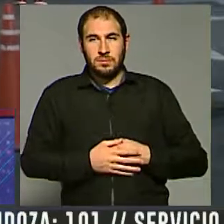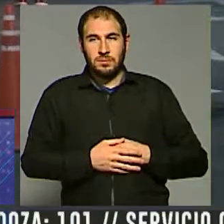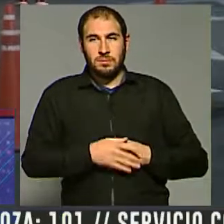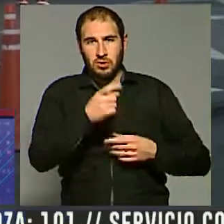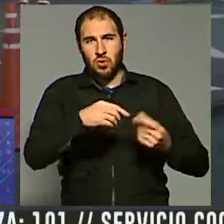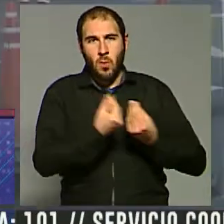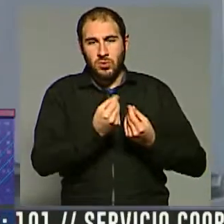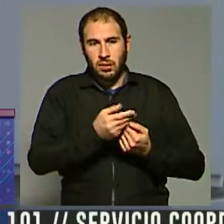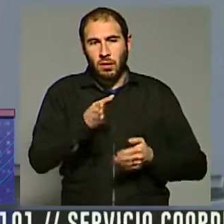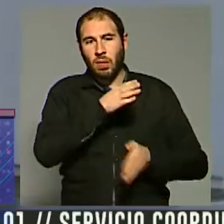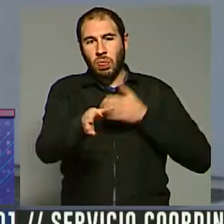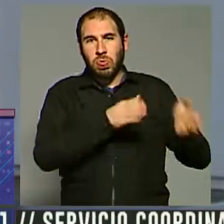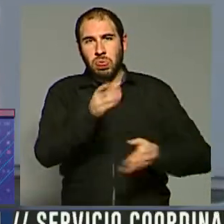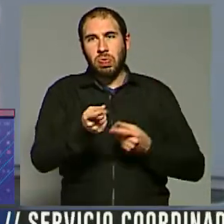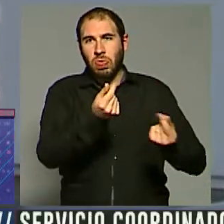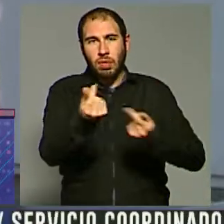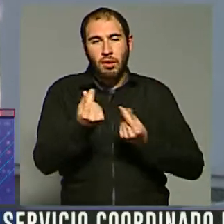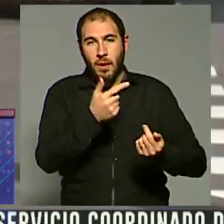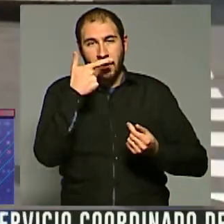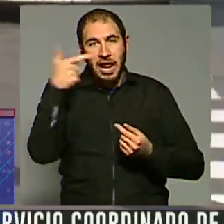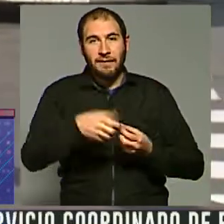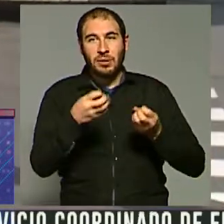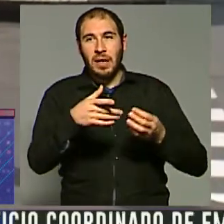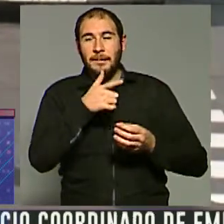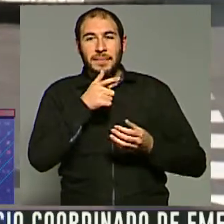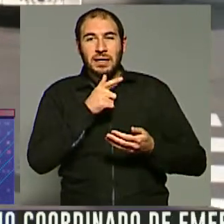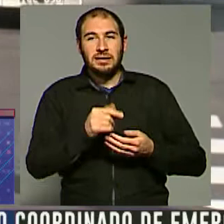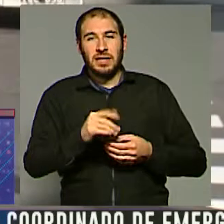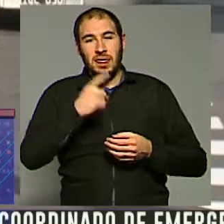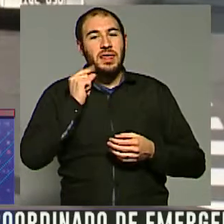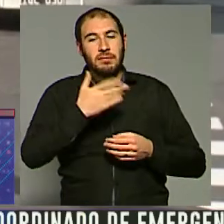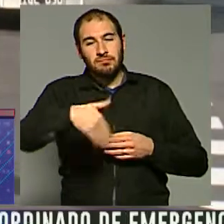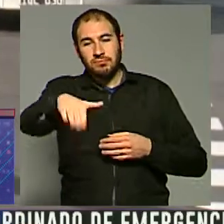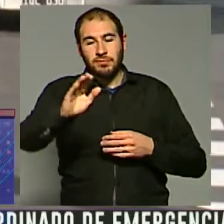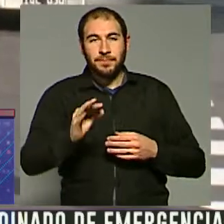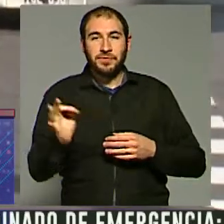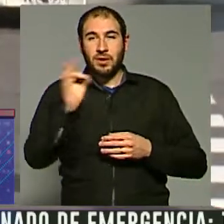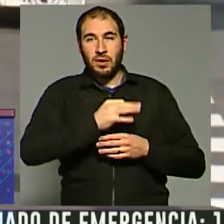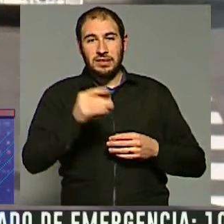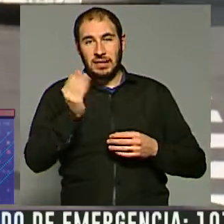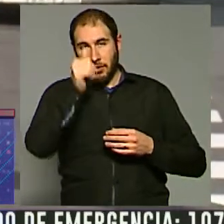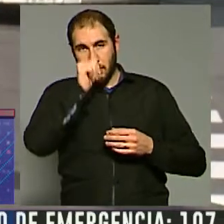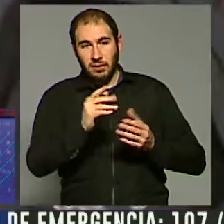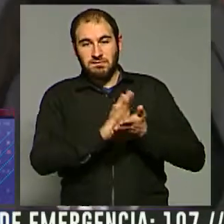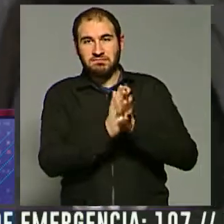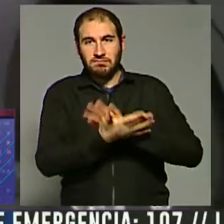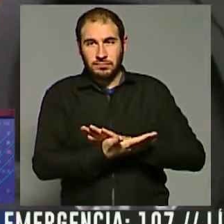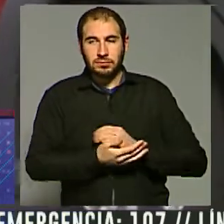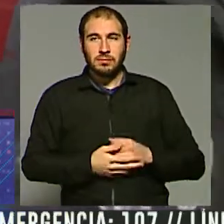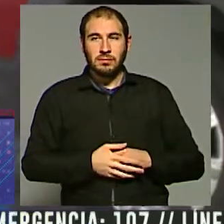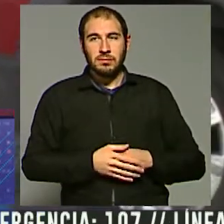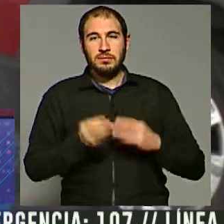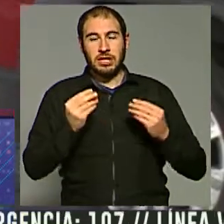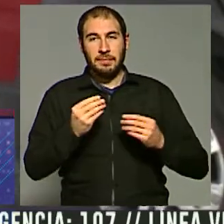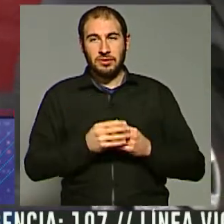mucha gente salió a las calles a buscar combustibles, porque pensando que se iban a quedar para los próximos días o lo que restaba del fin de semana sin combustible. Bueno, lo propio es